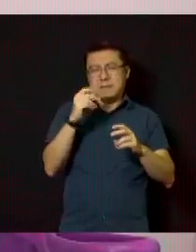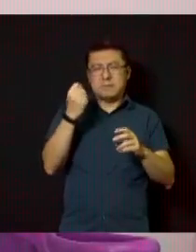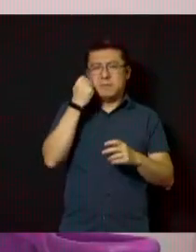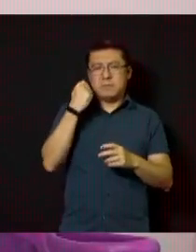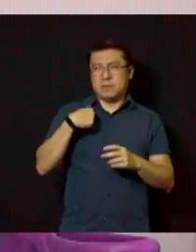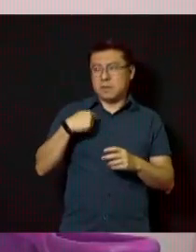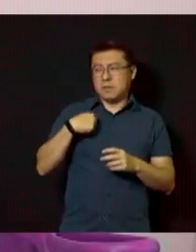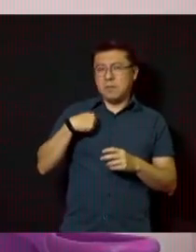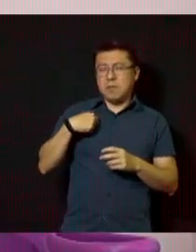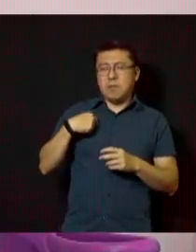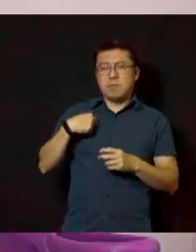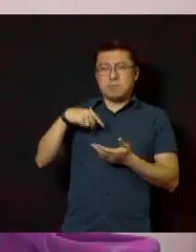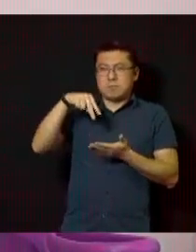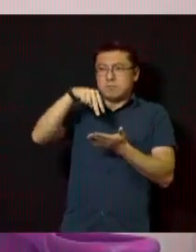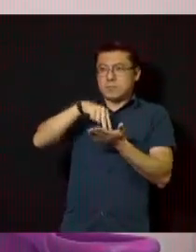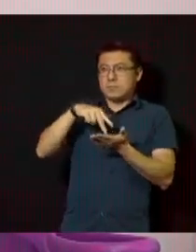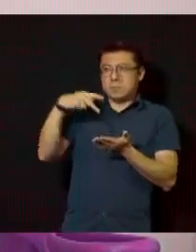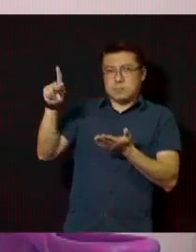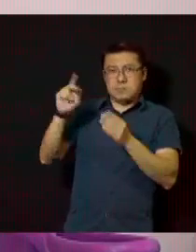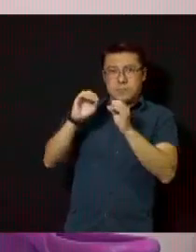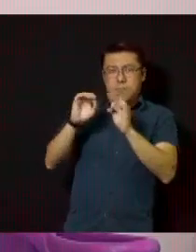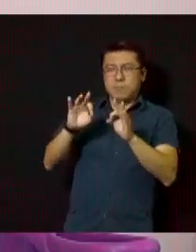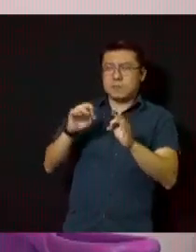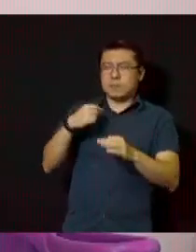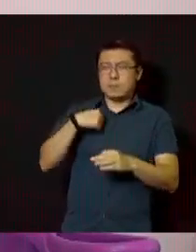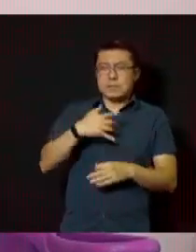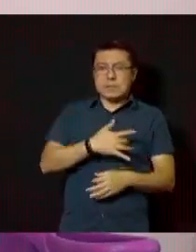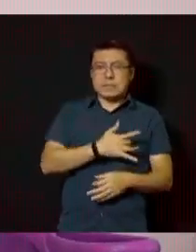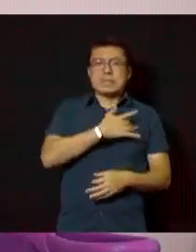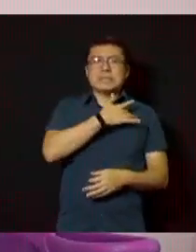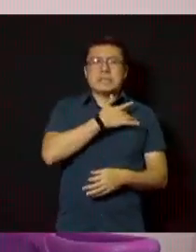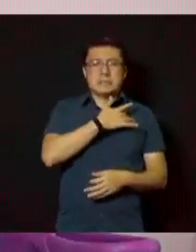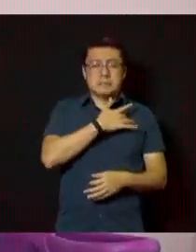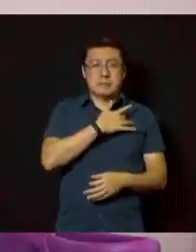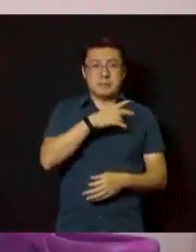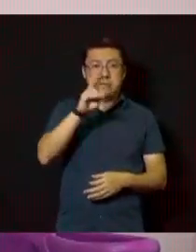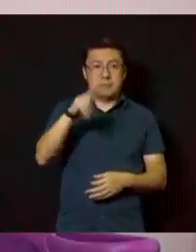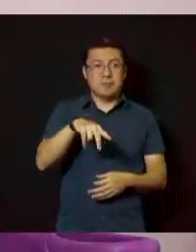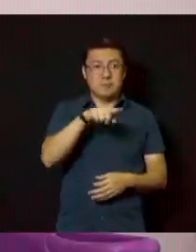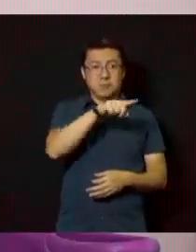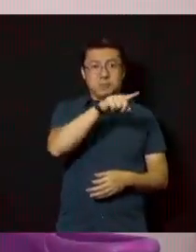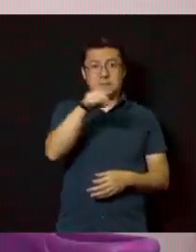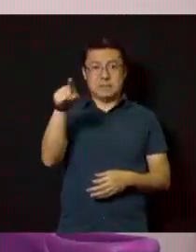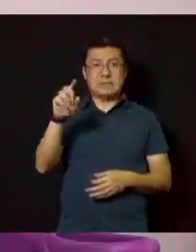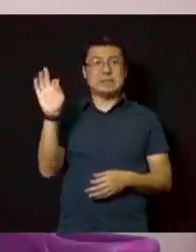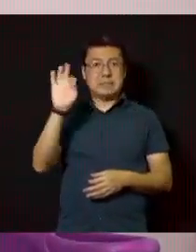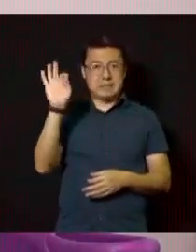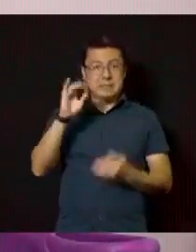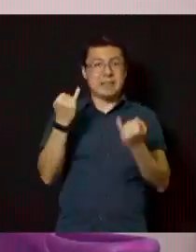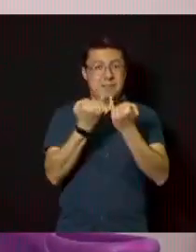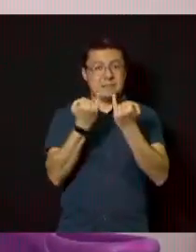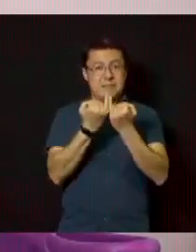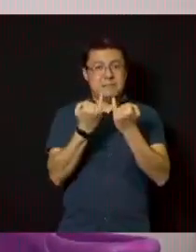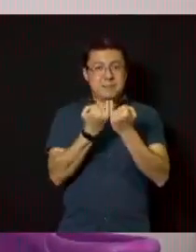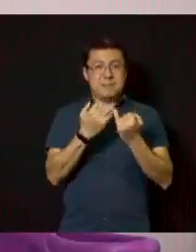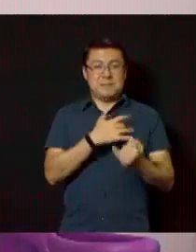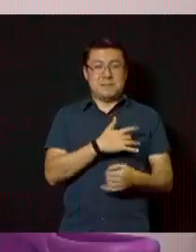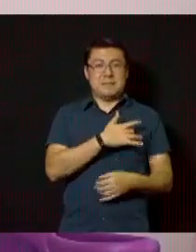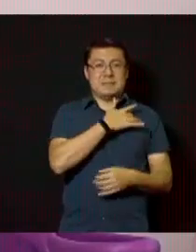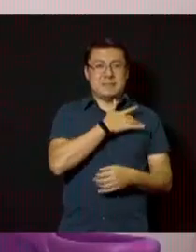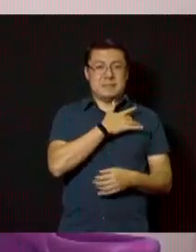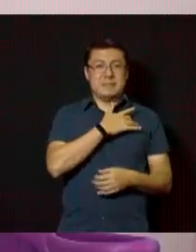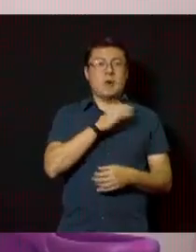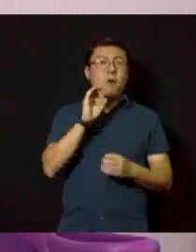la oficina y no se imaginan la sensación que da, y yo sé que muchos de ustedes lo han experimentado. Sí, y si apenas estás viendo